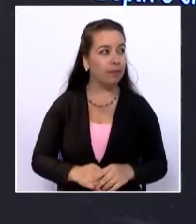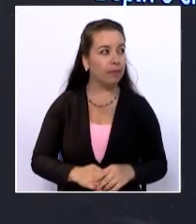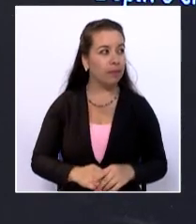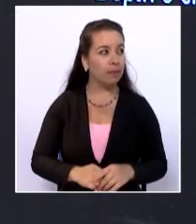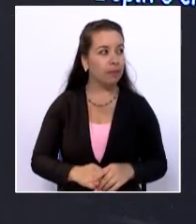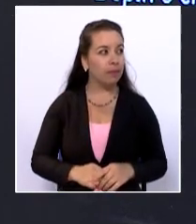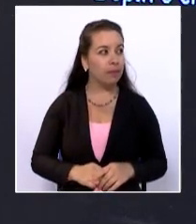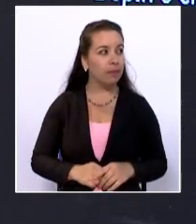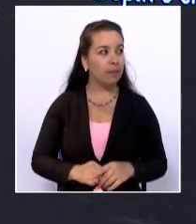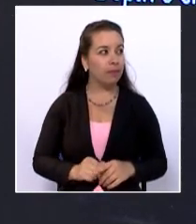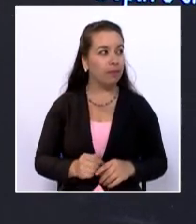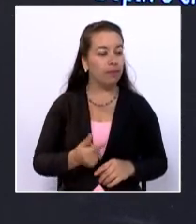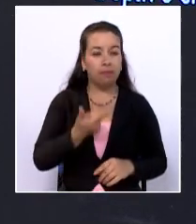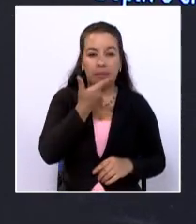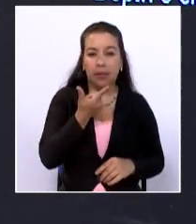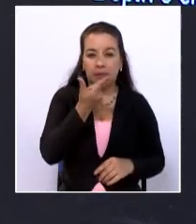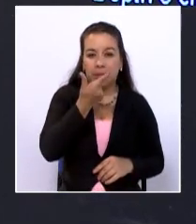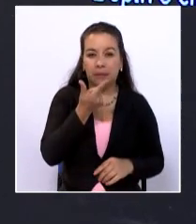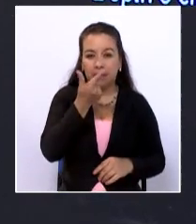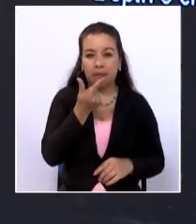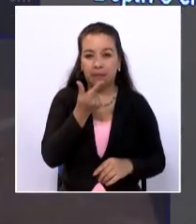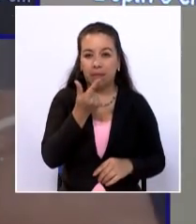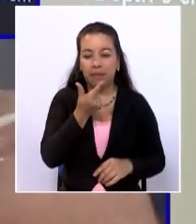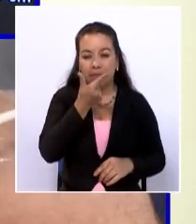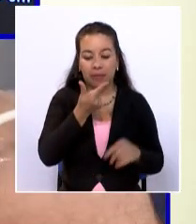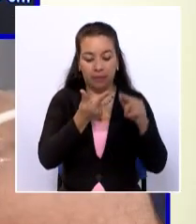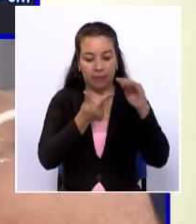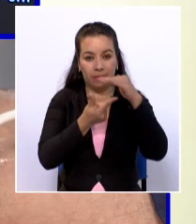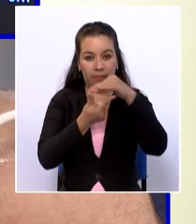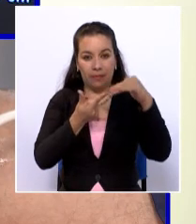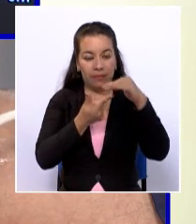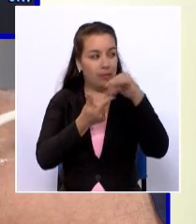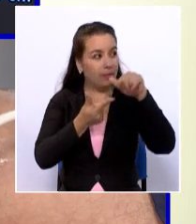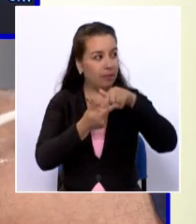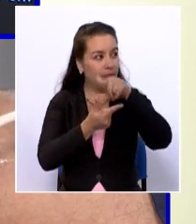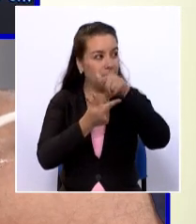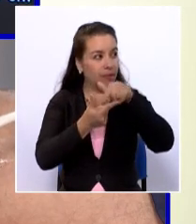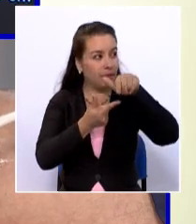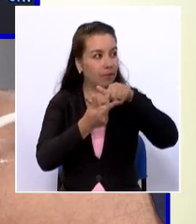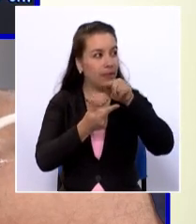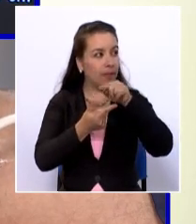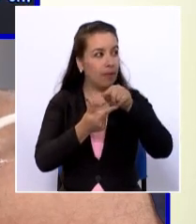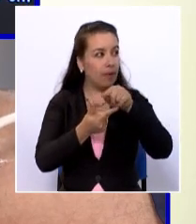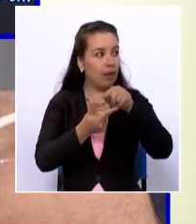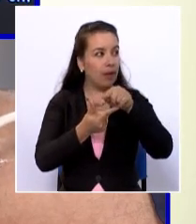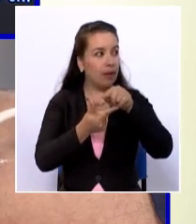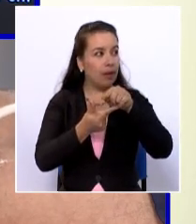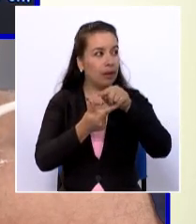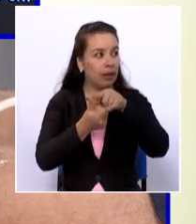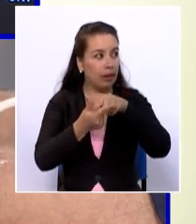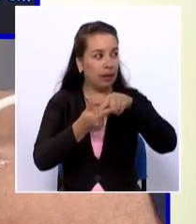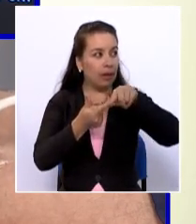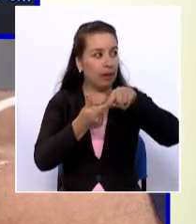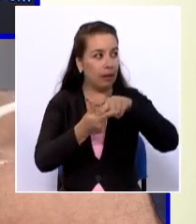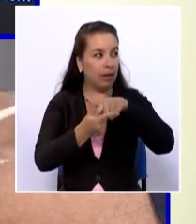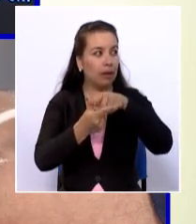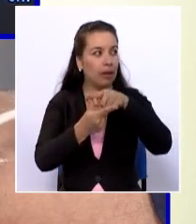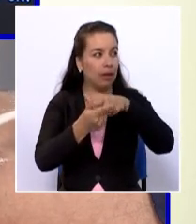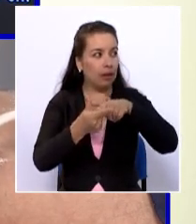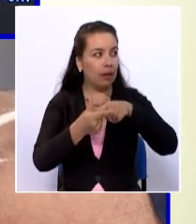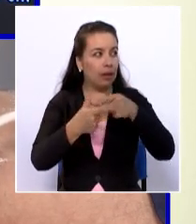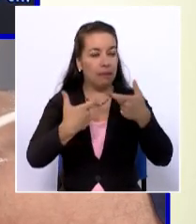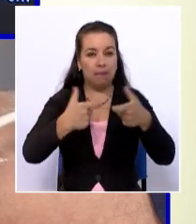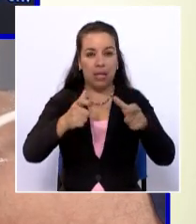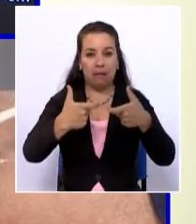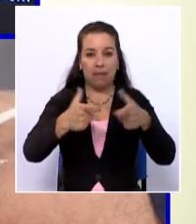ese triangulito que ustedes ven ahí ese es el menisco este triangulito que